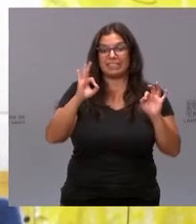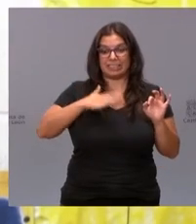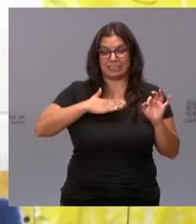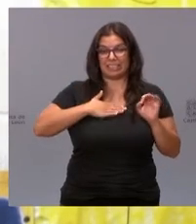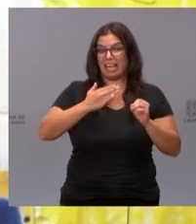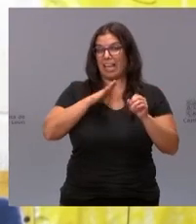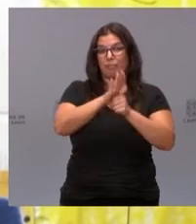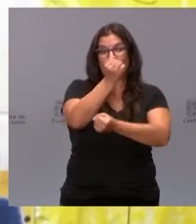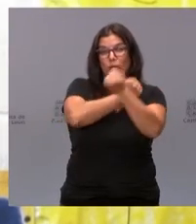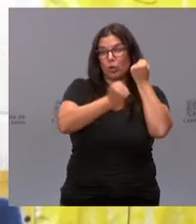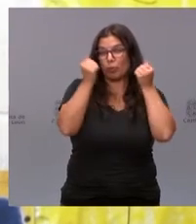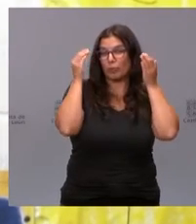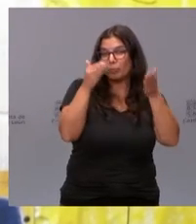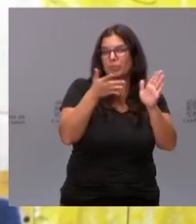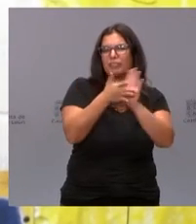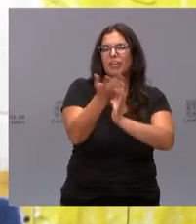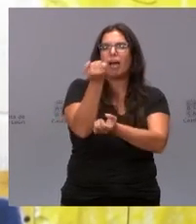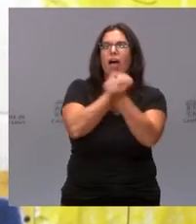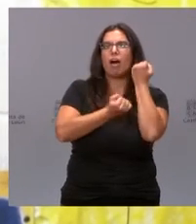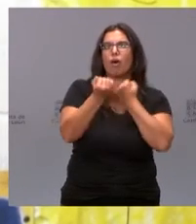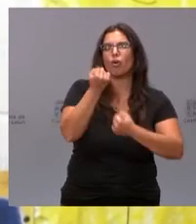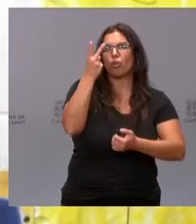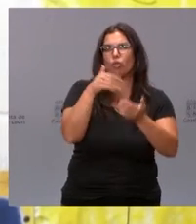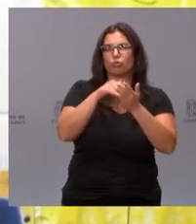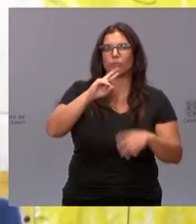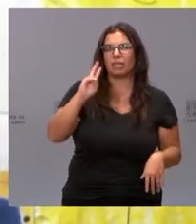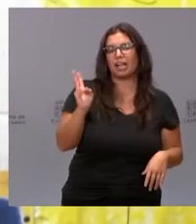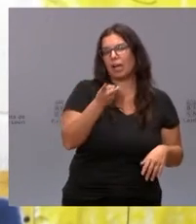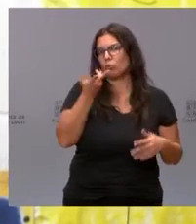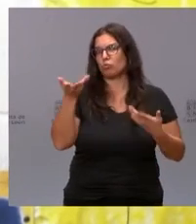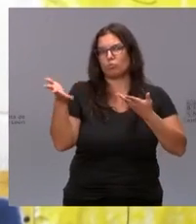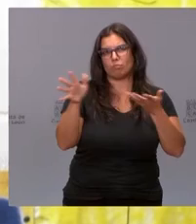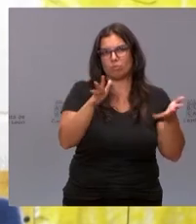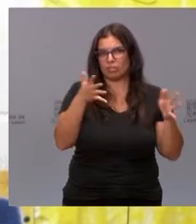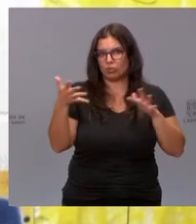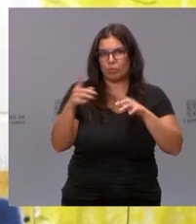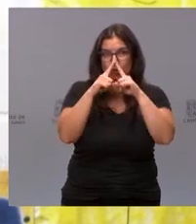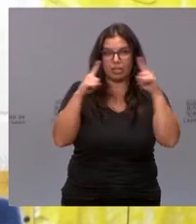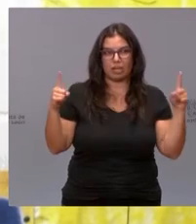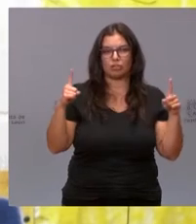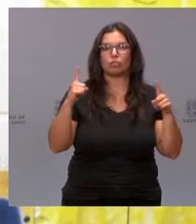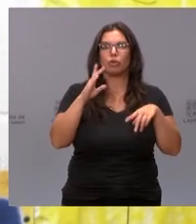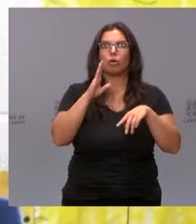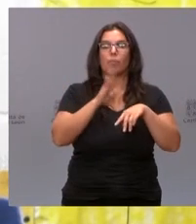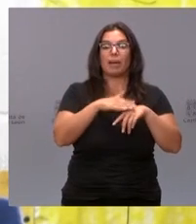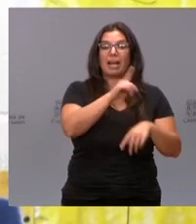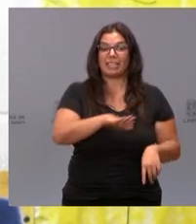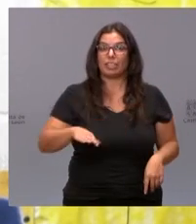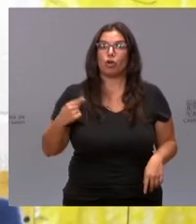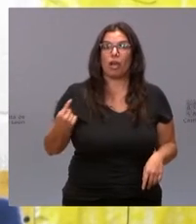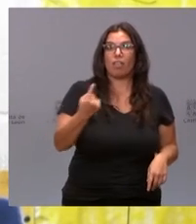económico, va a suponer un ahorro de unos 2.000 euros aproximadamente al año por niño y